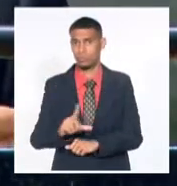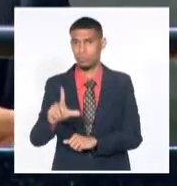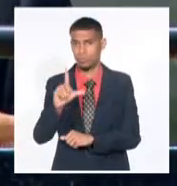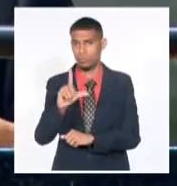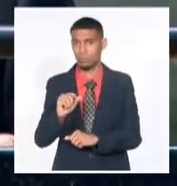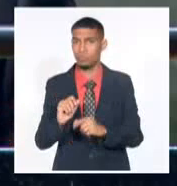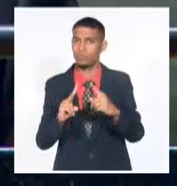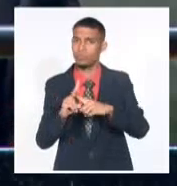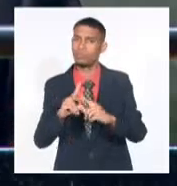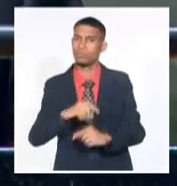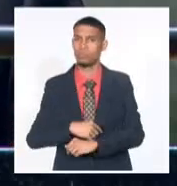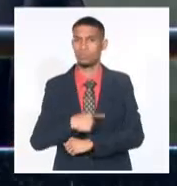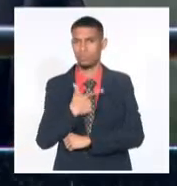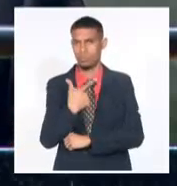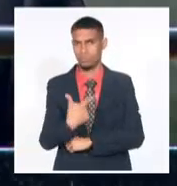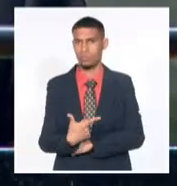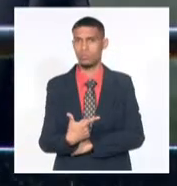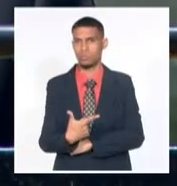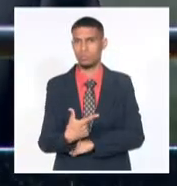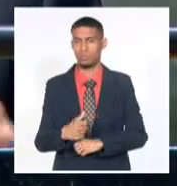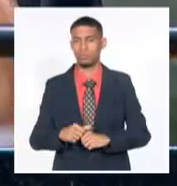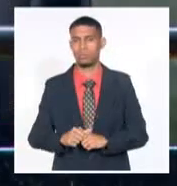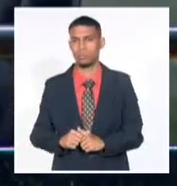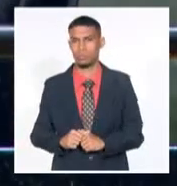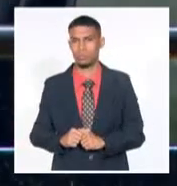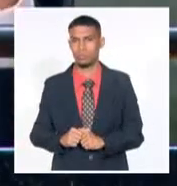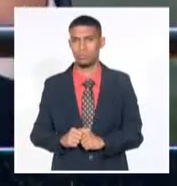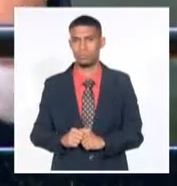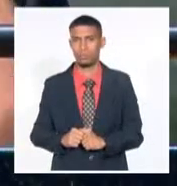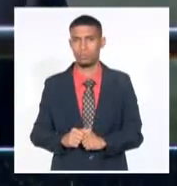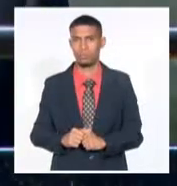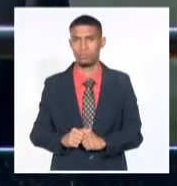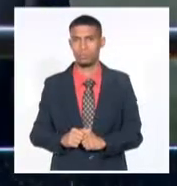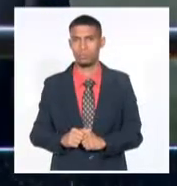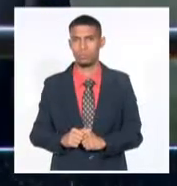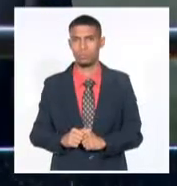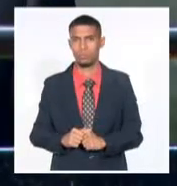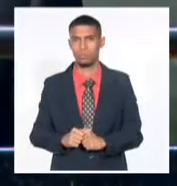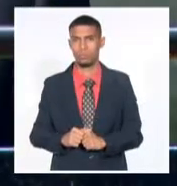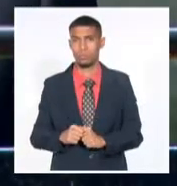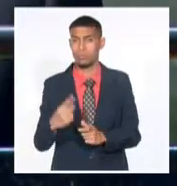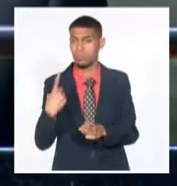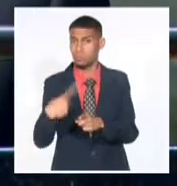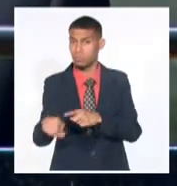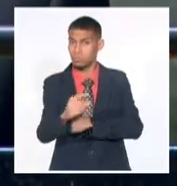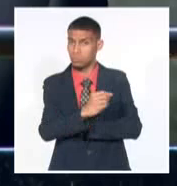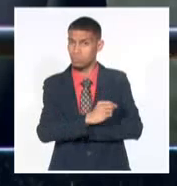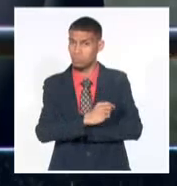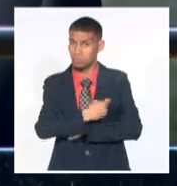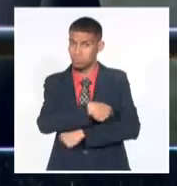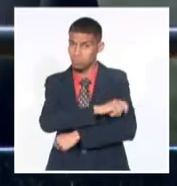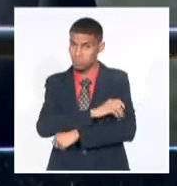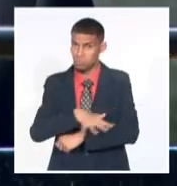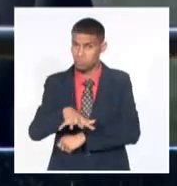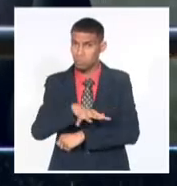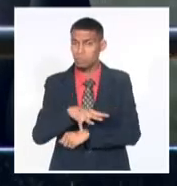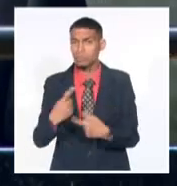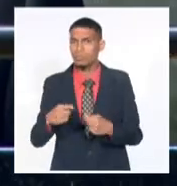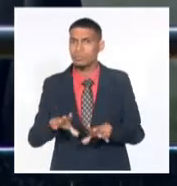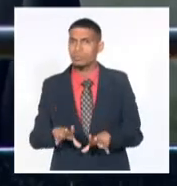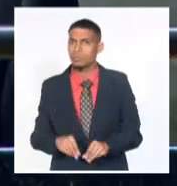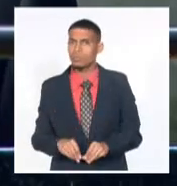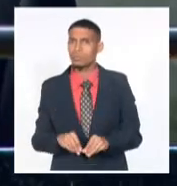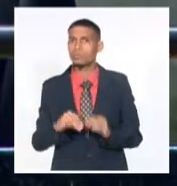y culturales de la nación. Ningún otro pueblo ha debido asumir un proyecto